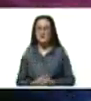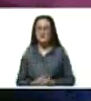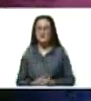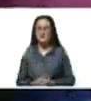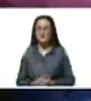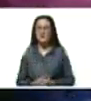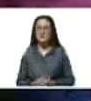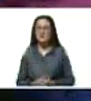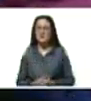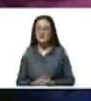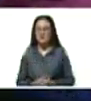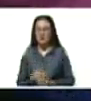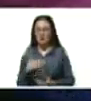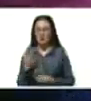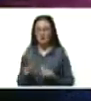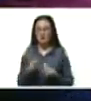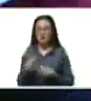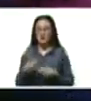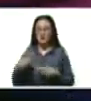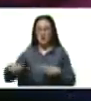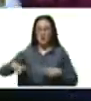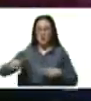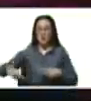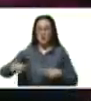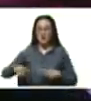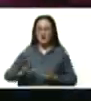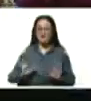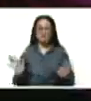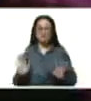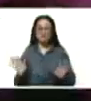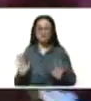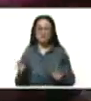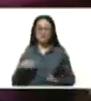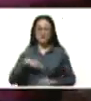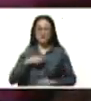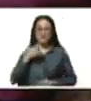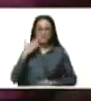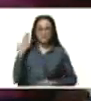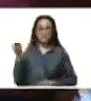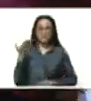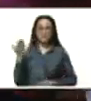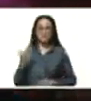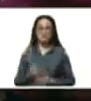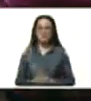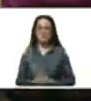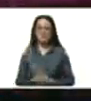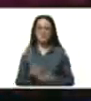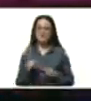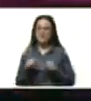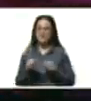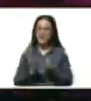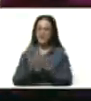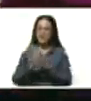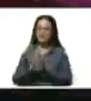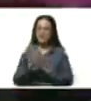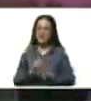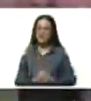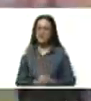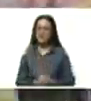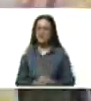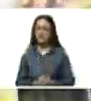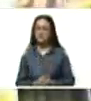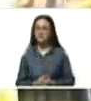que pueda hacer la rueda, mire, para nosotros es un gran orgullo. Claro, seguir avanzando. Vámonos por aquí, vente. Vamos, aquí